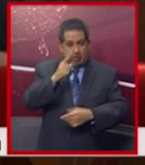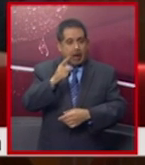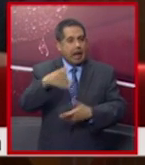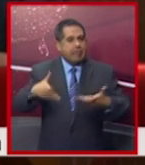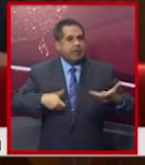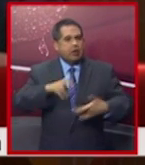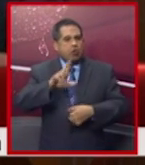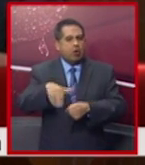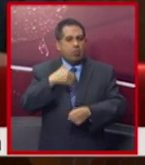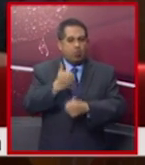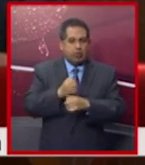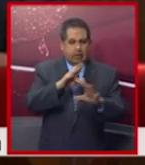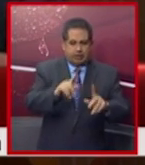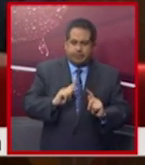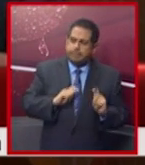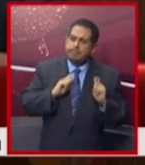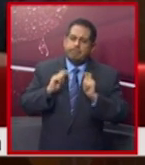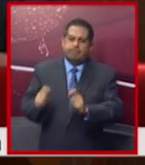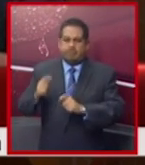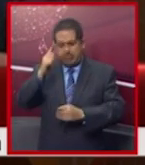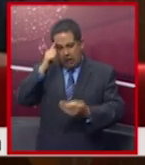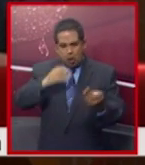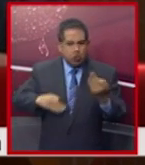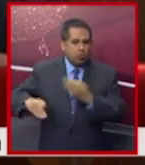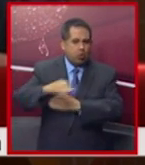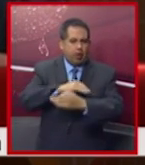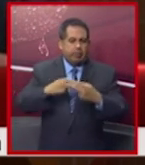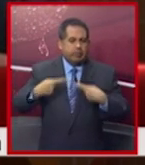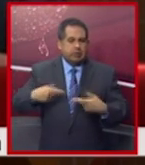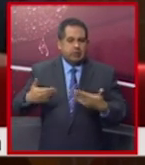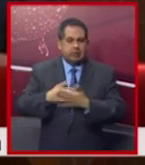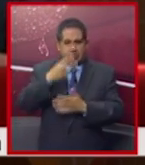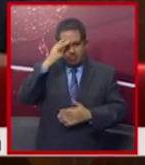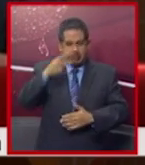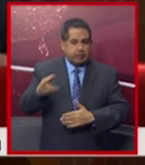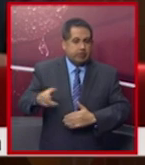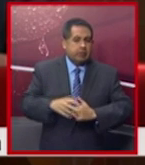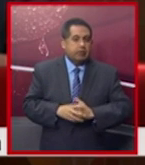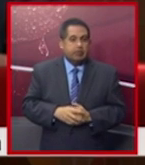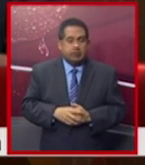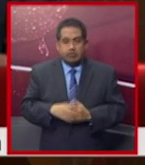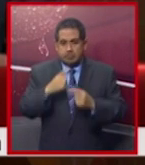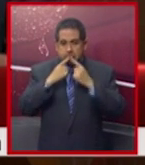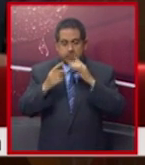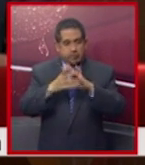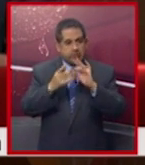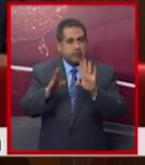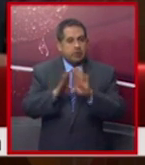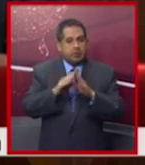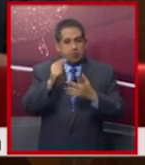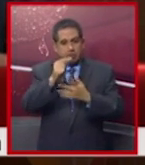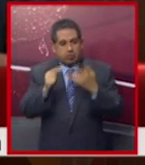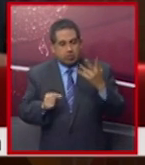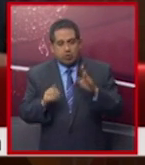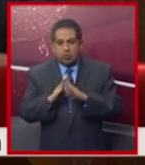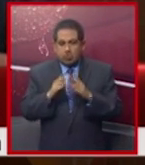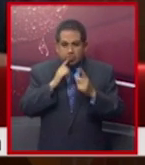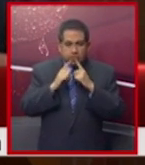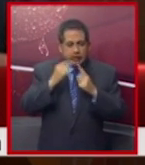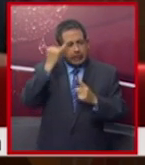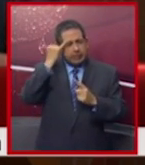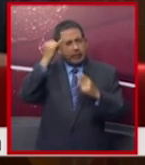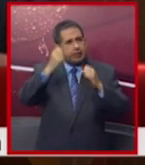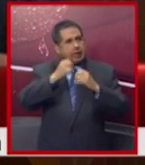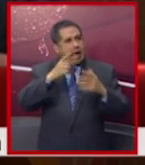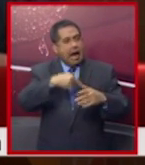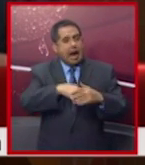República pase a ser de todos los mexicanos. ¿Quién se iba a imaginar que en una construcción que un día se concibió para almacenar